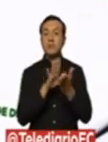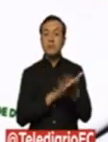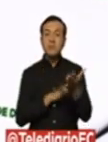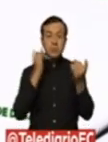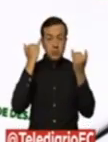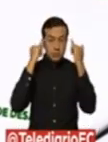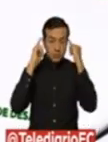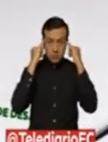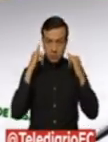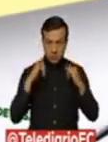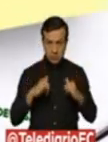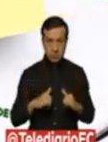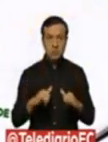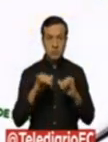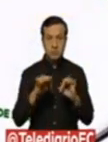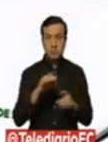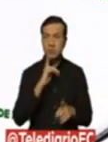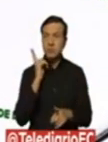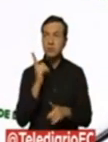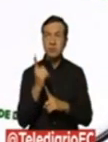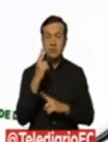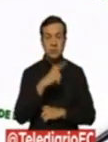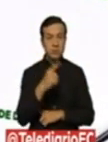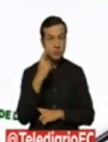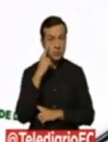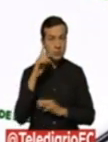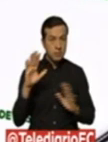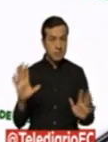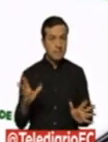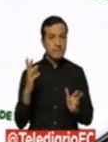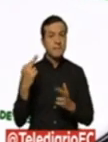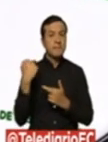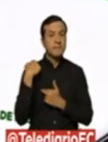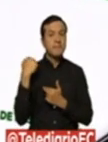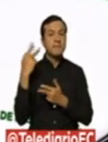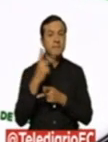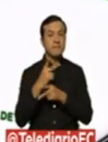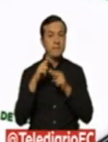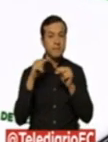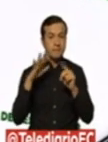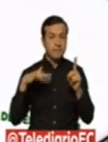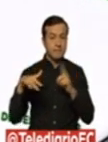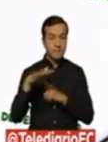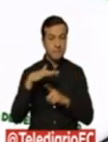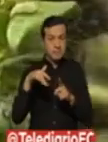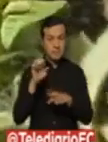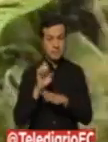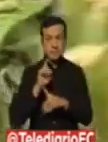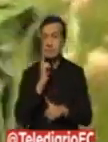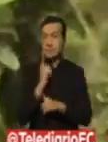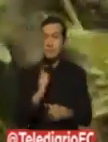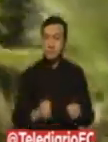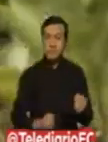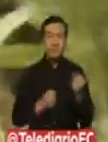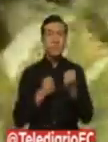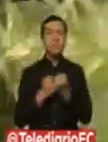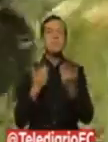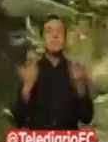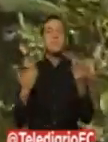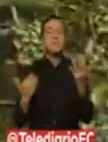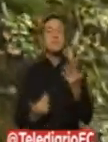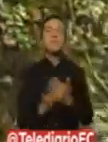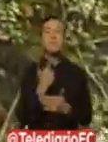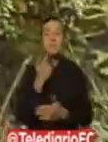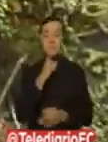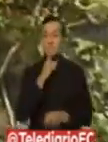innovadores sostenibles y replicables incentiva en la responsabilidad ambiental en el país y que contribuyan a la creación